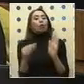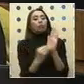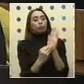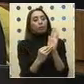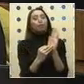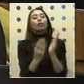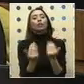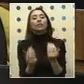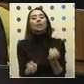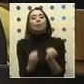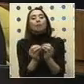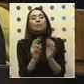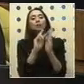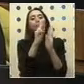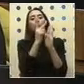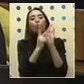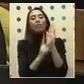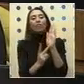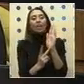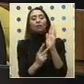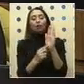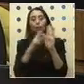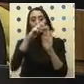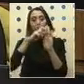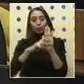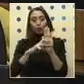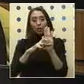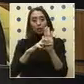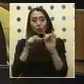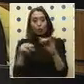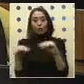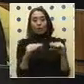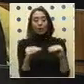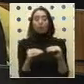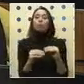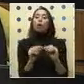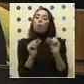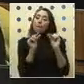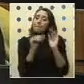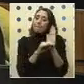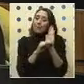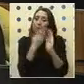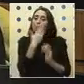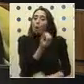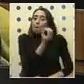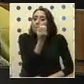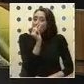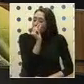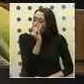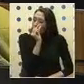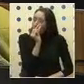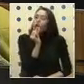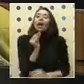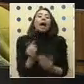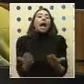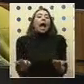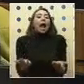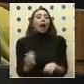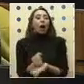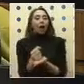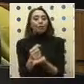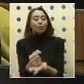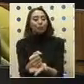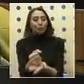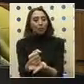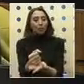serie de modificaciones y este proyecto de hoy mejora en una parte muy mínima, pero algo ayuda para